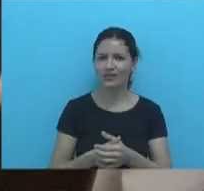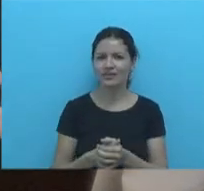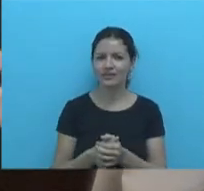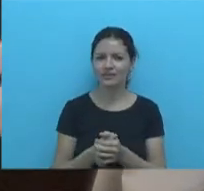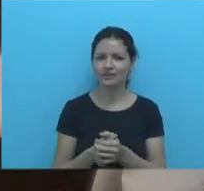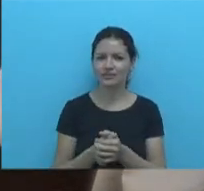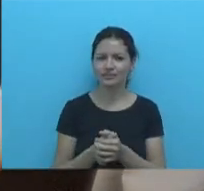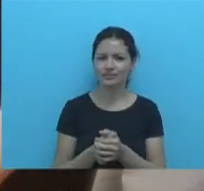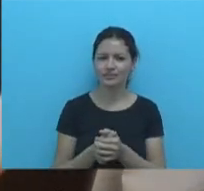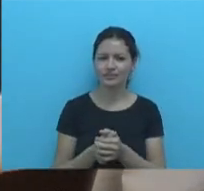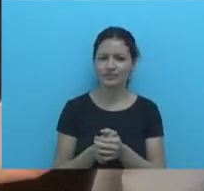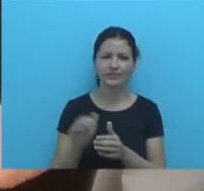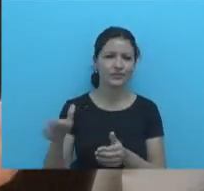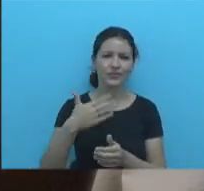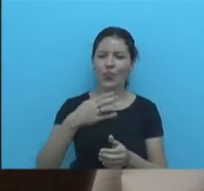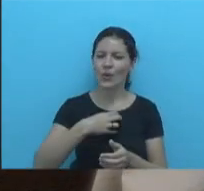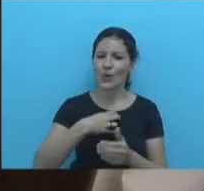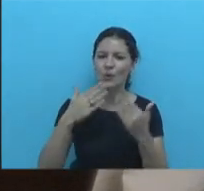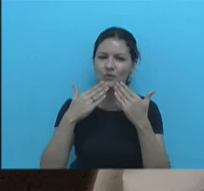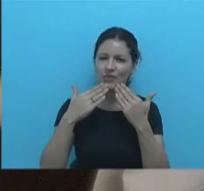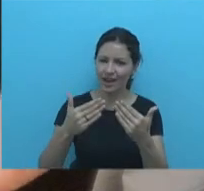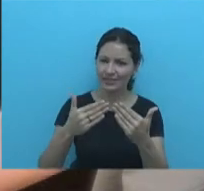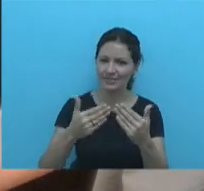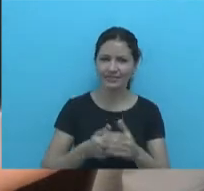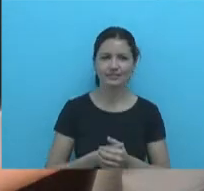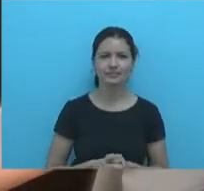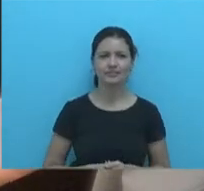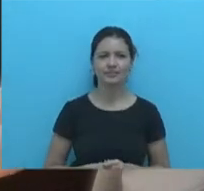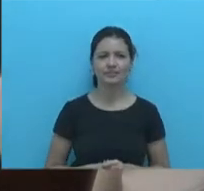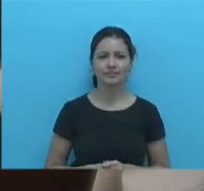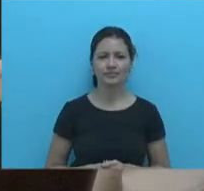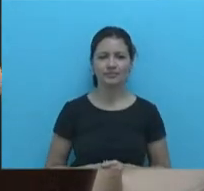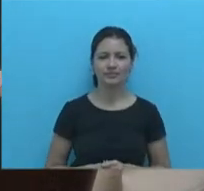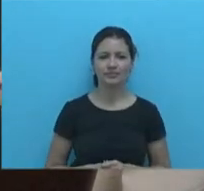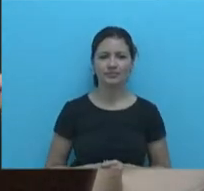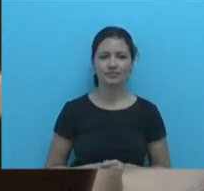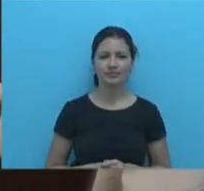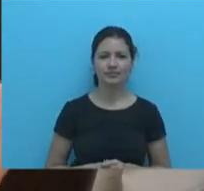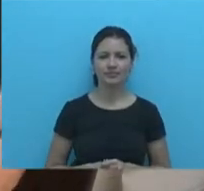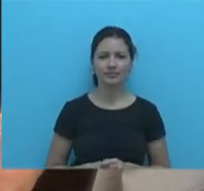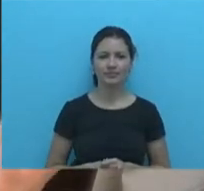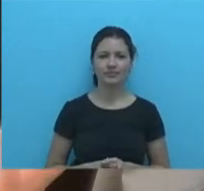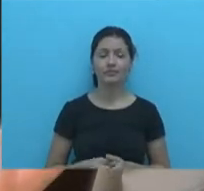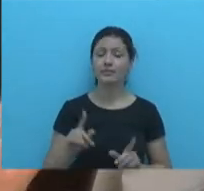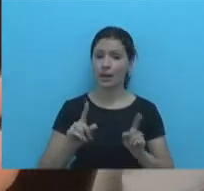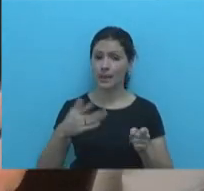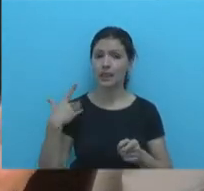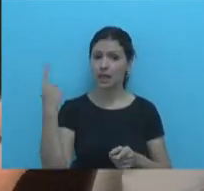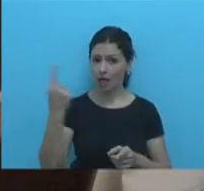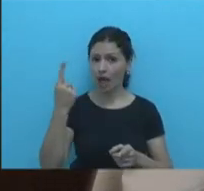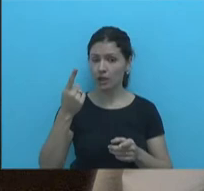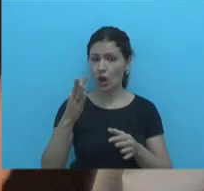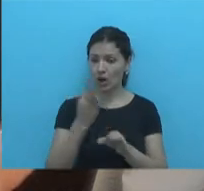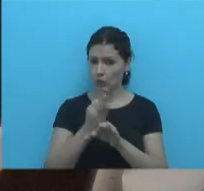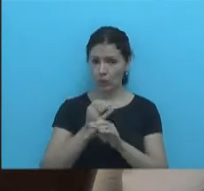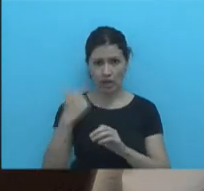en nombre del curso, mucho agradecimiento, y al directivo de la escuela, que nos brindó su ayuda